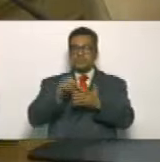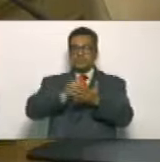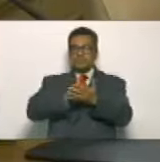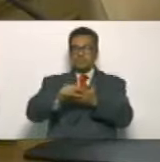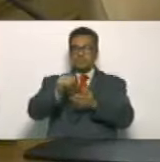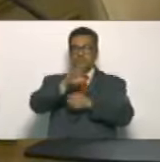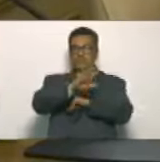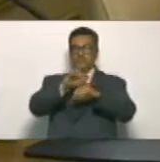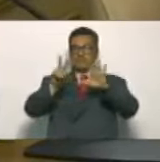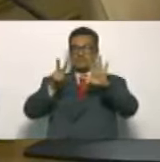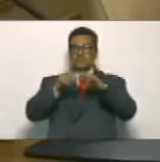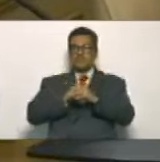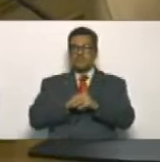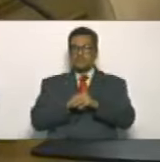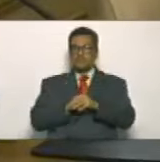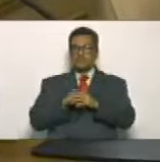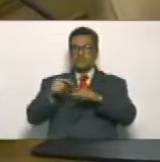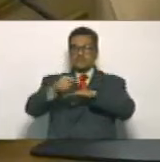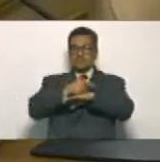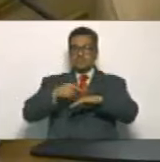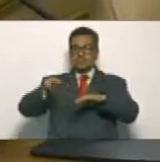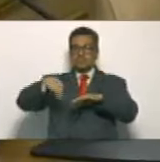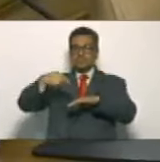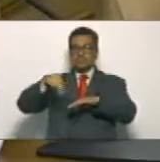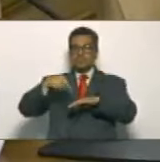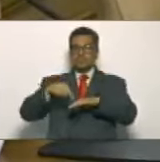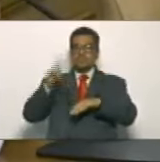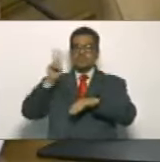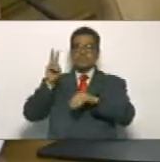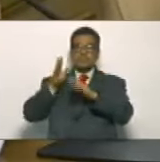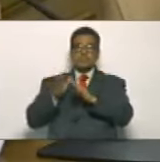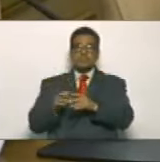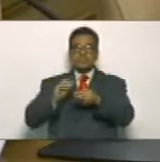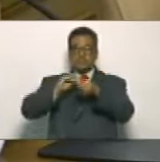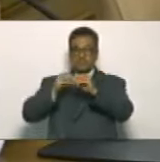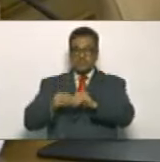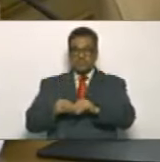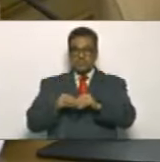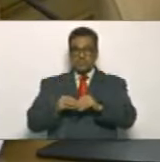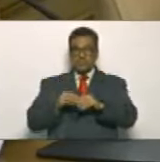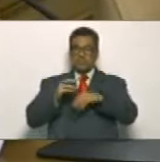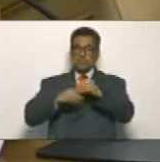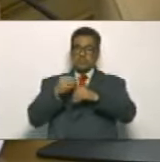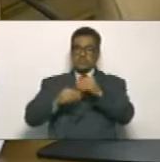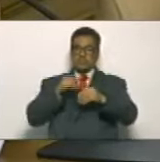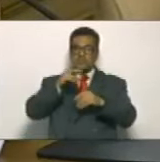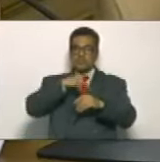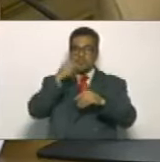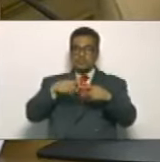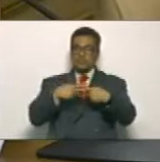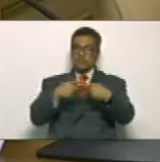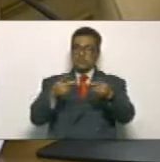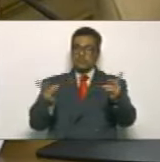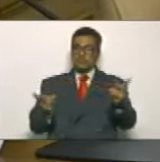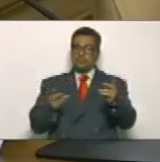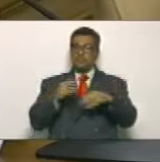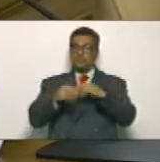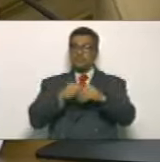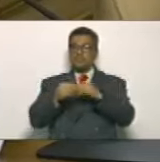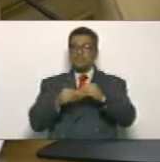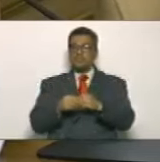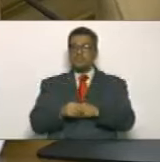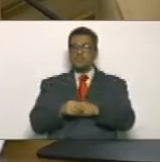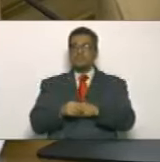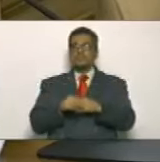Artículo 57. El Estado venezolano diseñará e implementará políticas públicas dirigidas a la